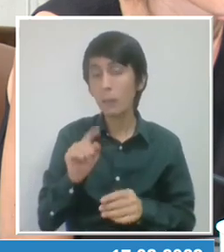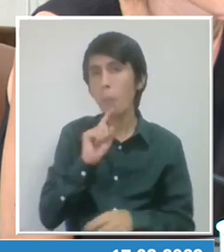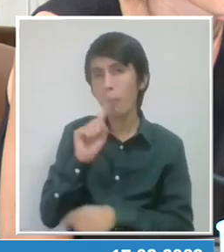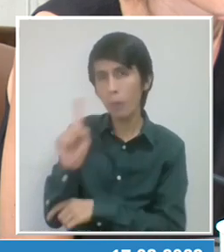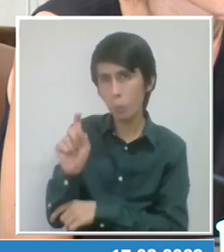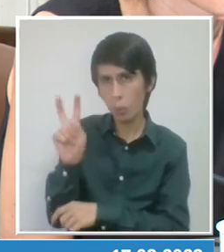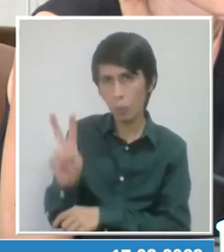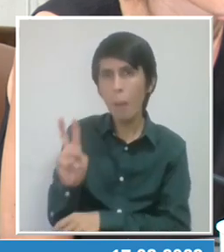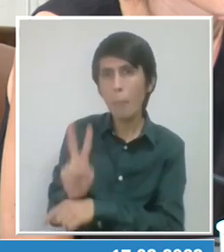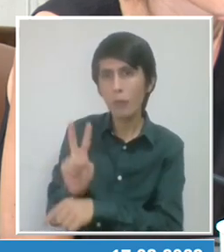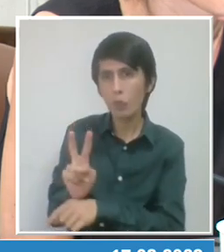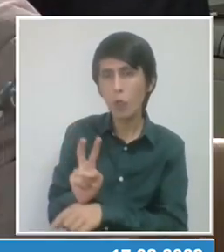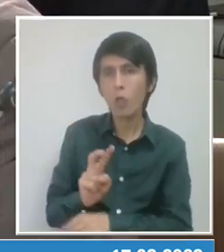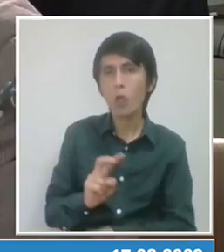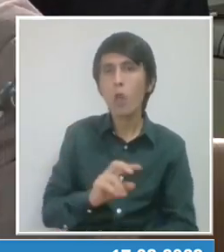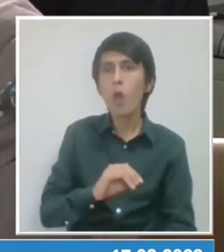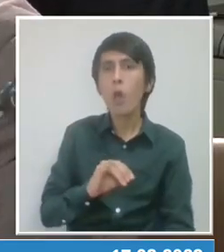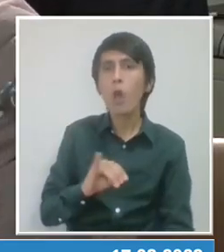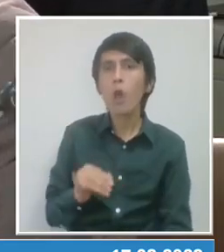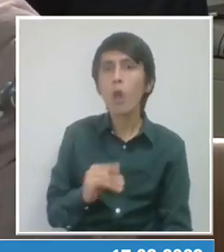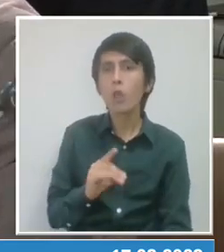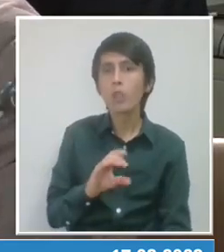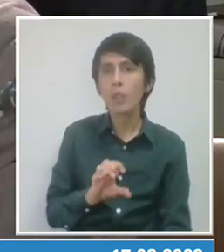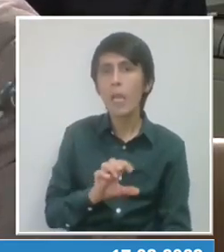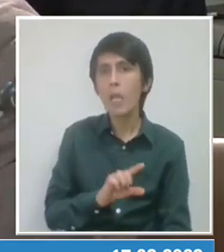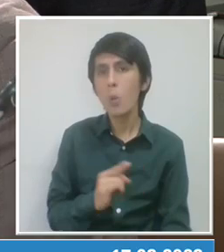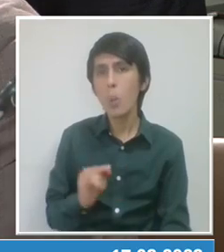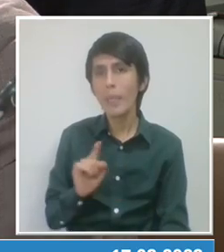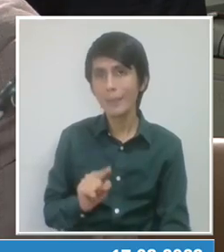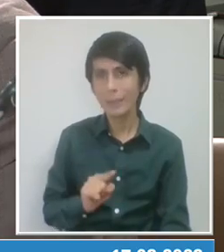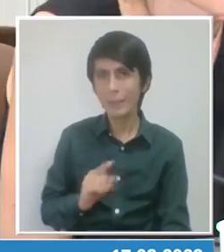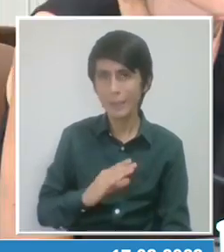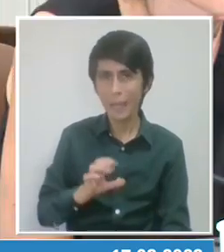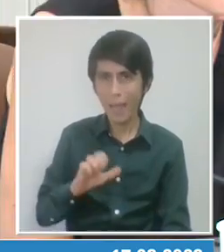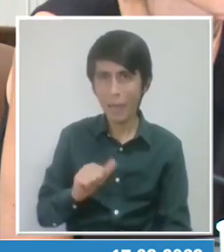articular bien eso en un esquema que sea sustentable.